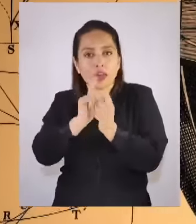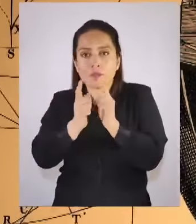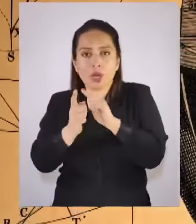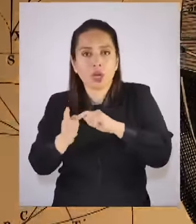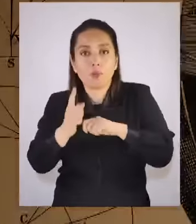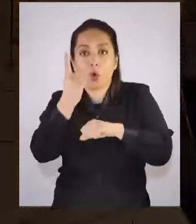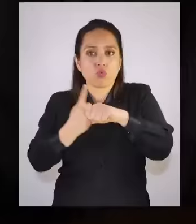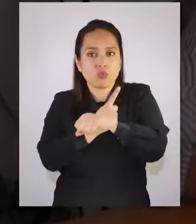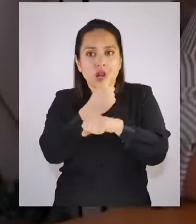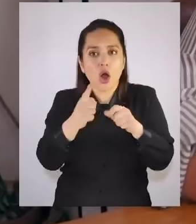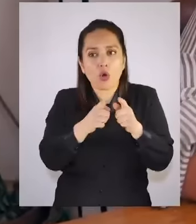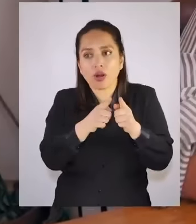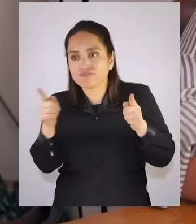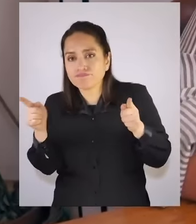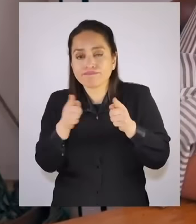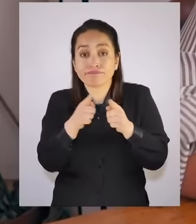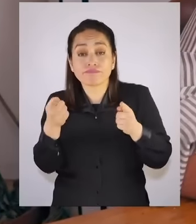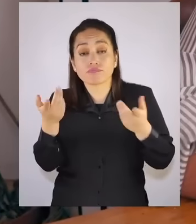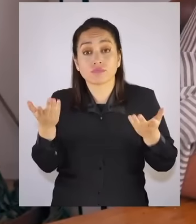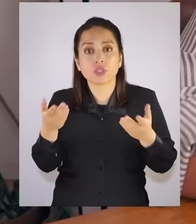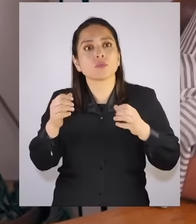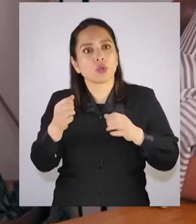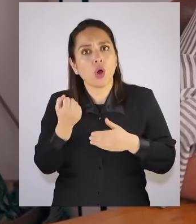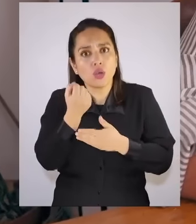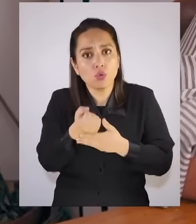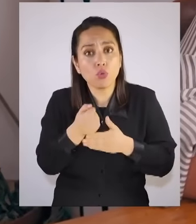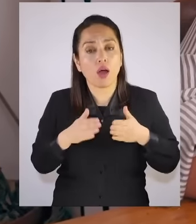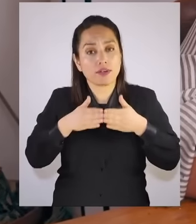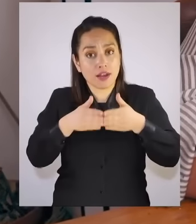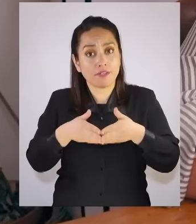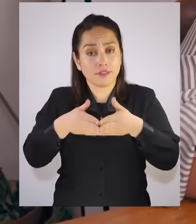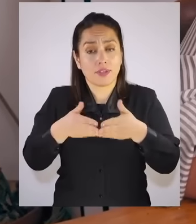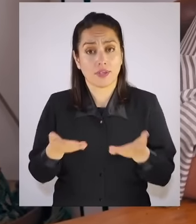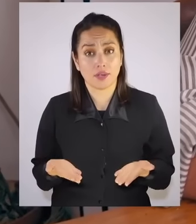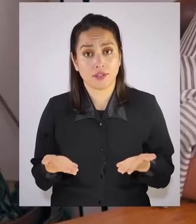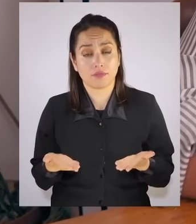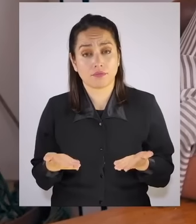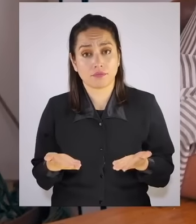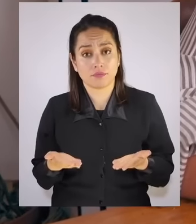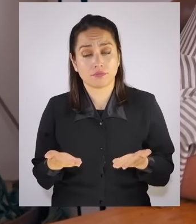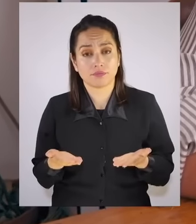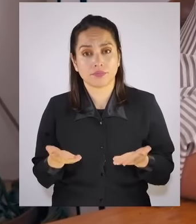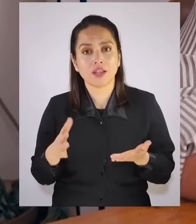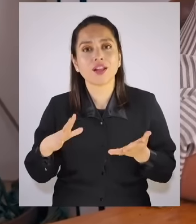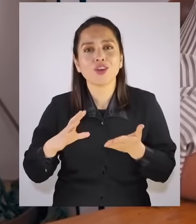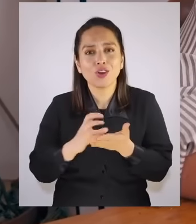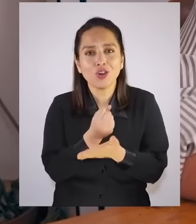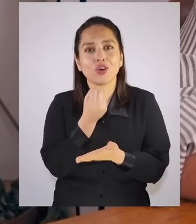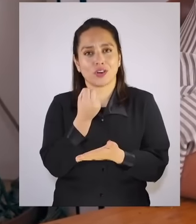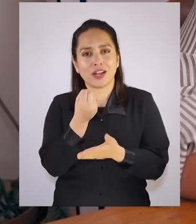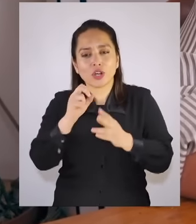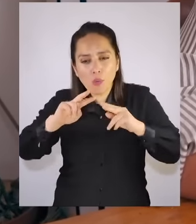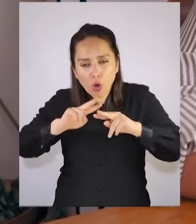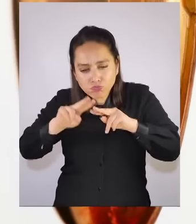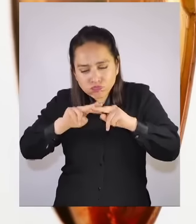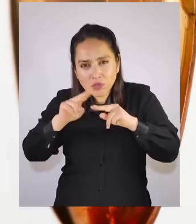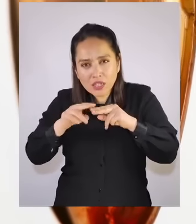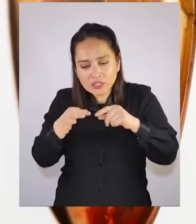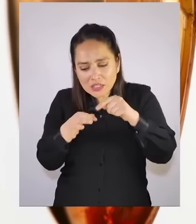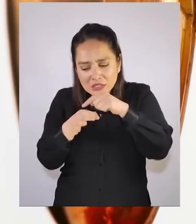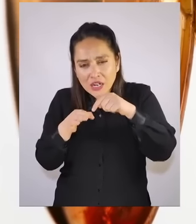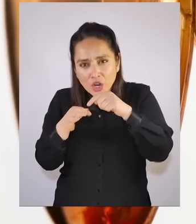duración de una hora variaba. Permitió poder navegar. El hecho de que se pudieran fabricar